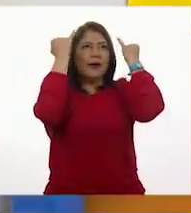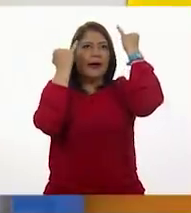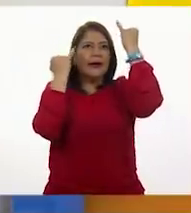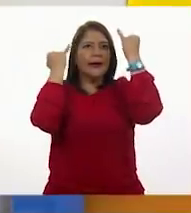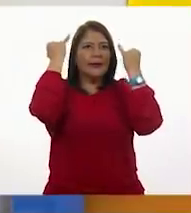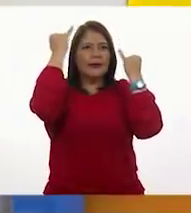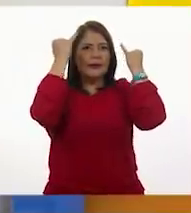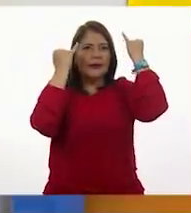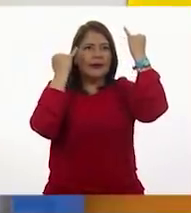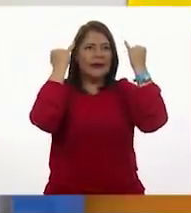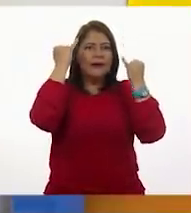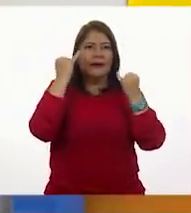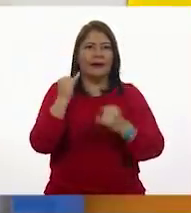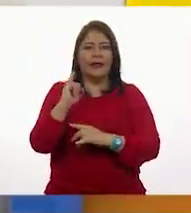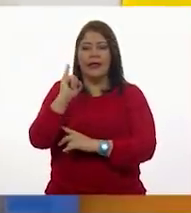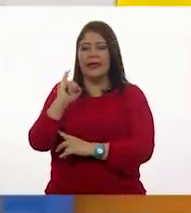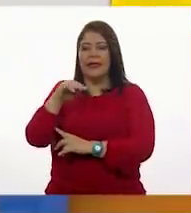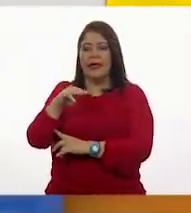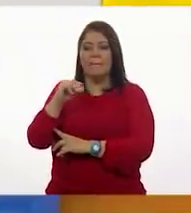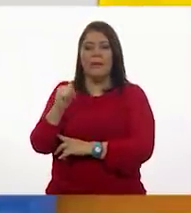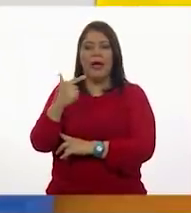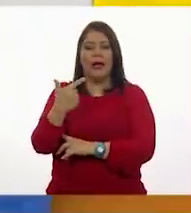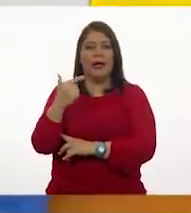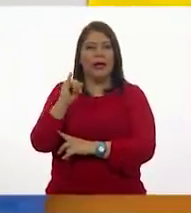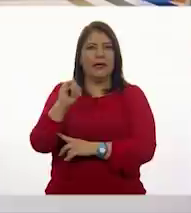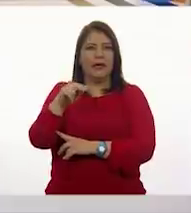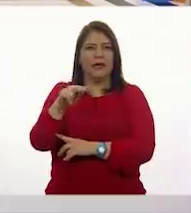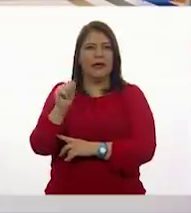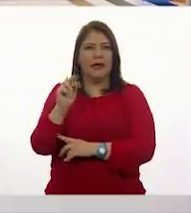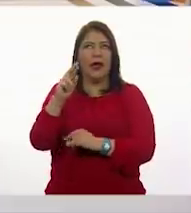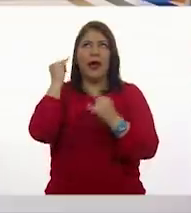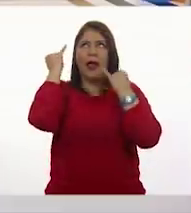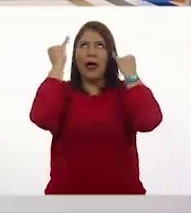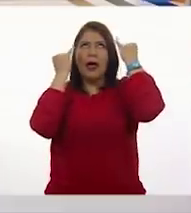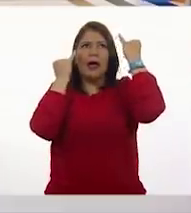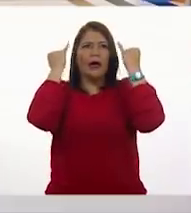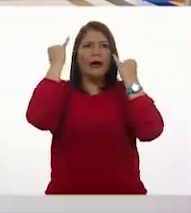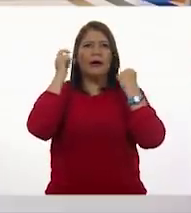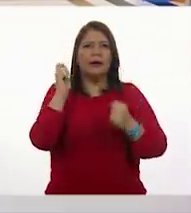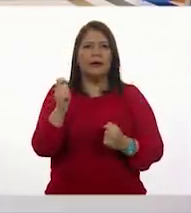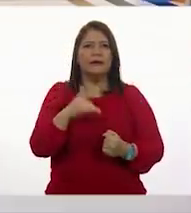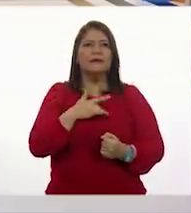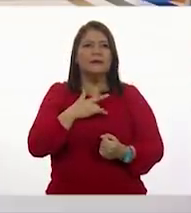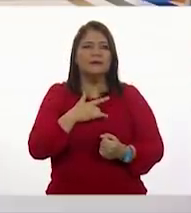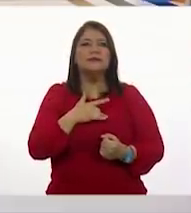Imaginar. Imaginar. Perfecto. Muy bien. Ahora entonces la